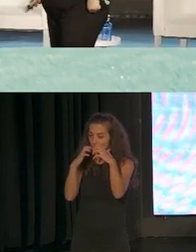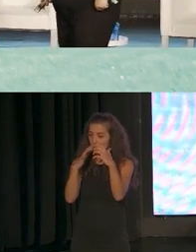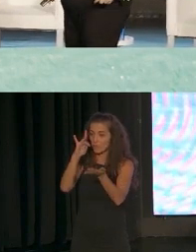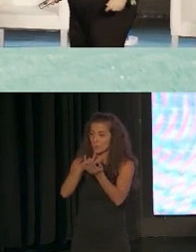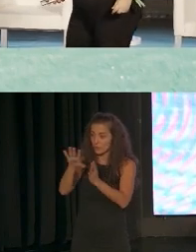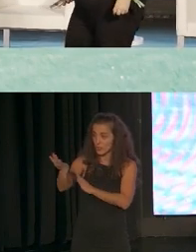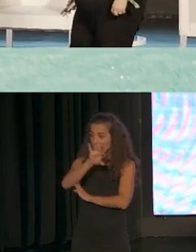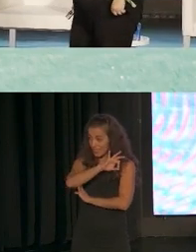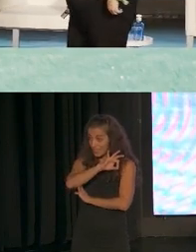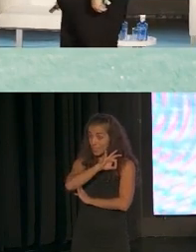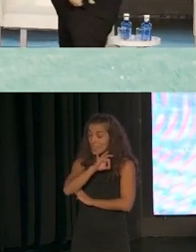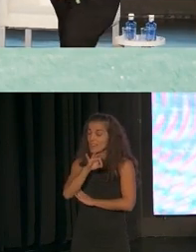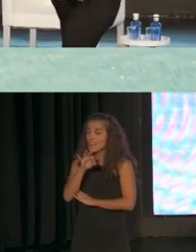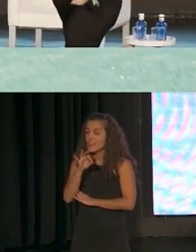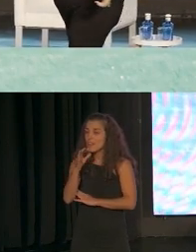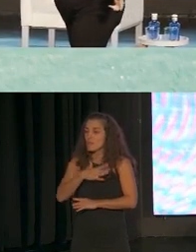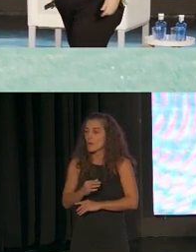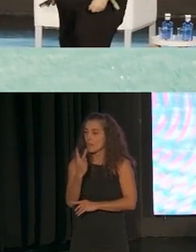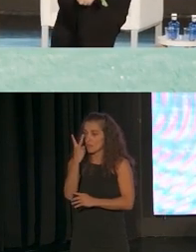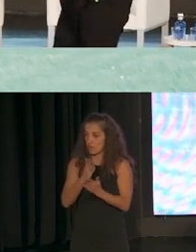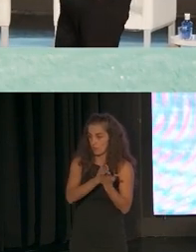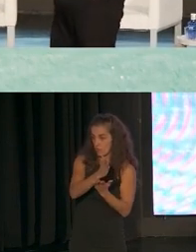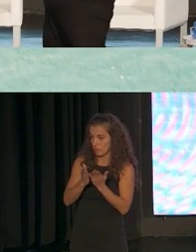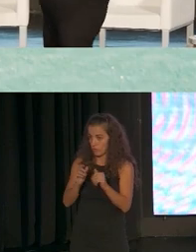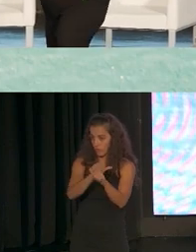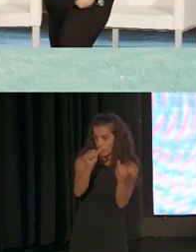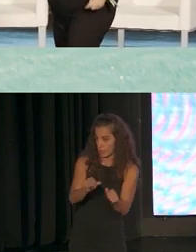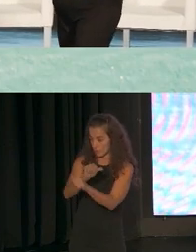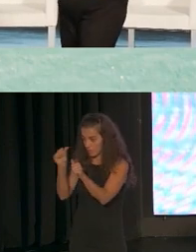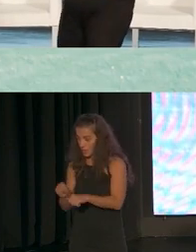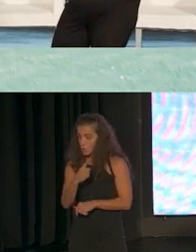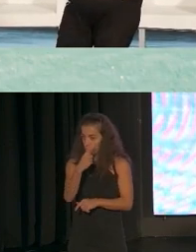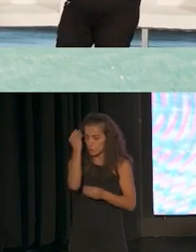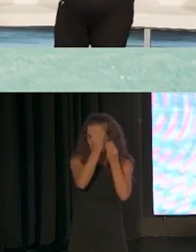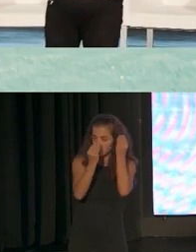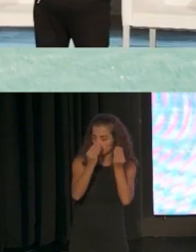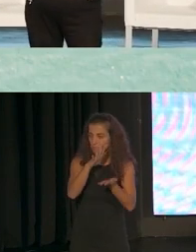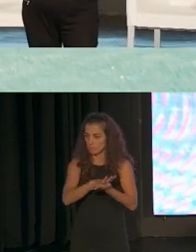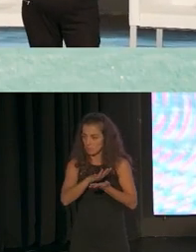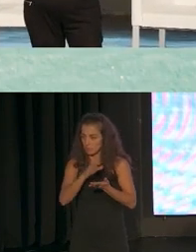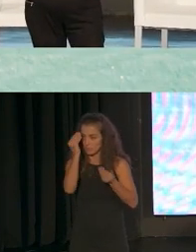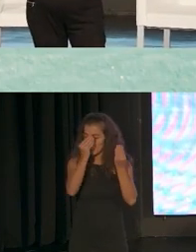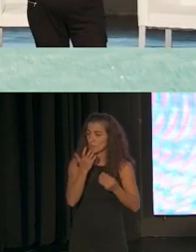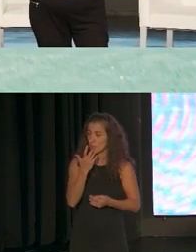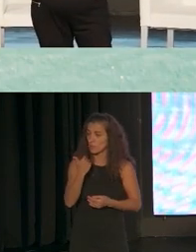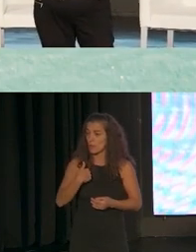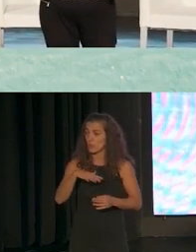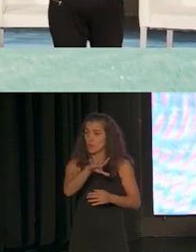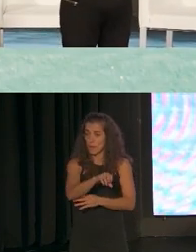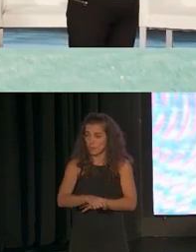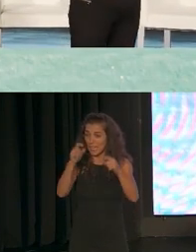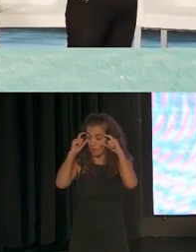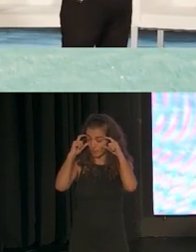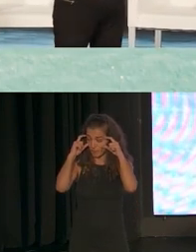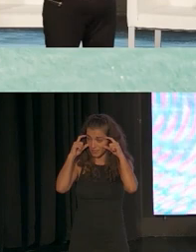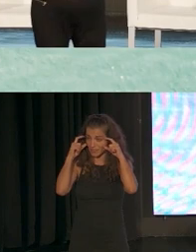decisión lo puede hacer de dos maneras una lenta y meditada como por ejemplo pues cuando yo me compré estas gafas que